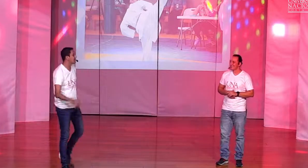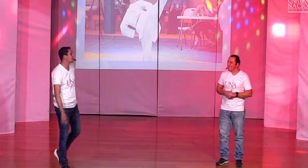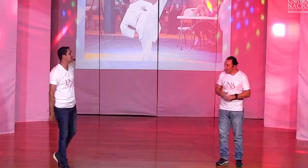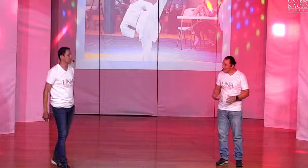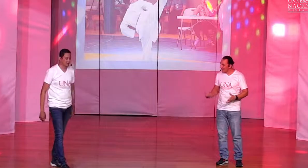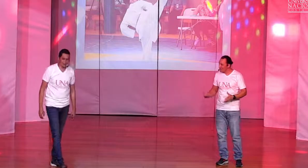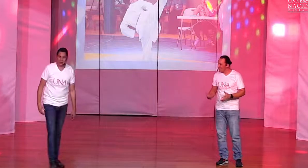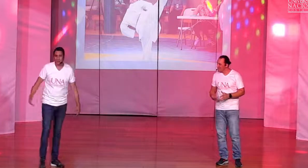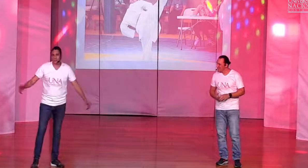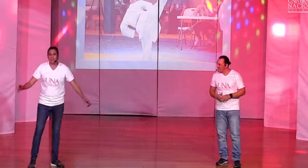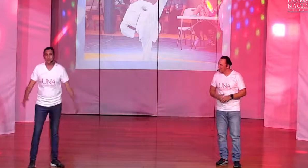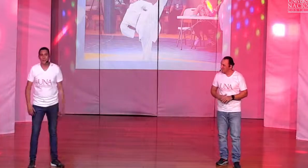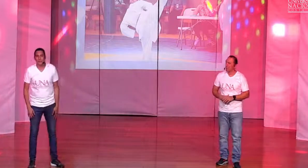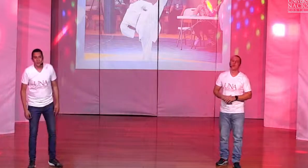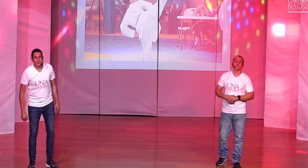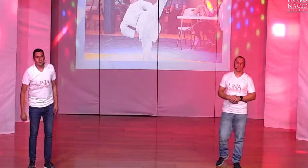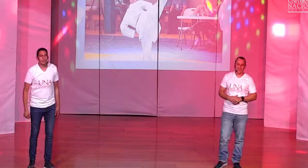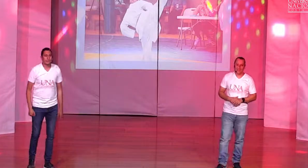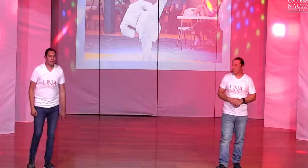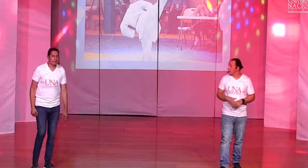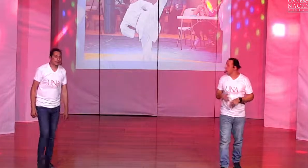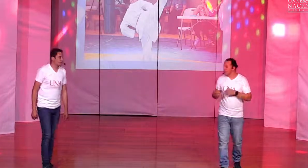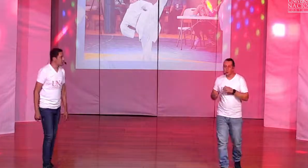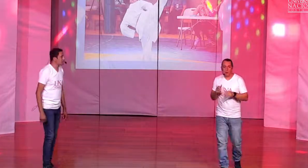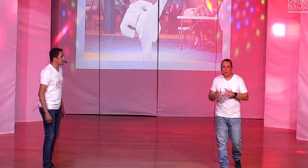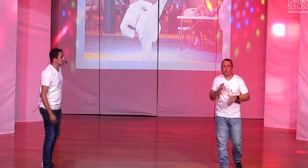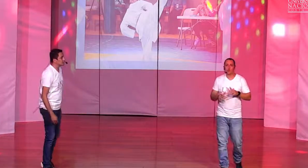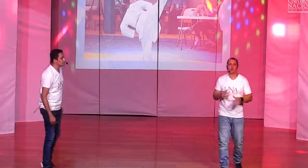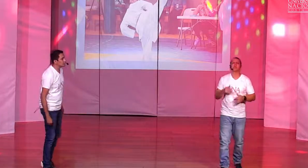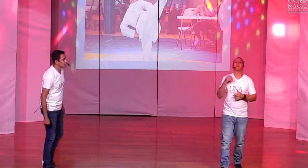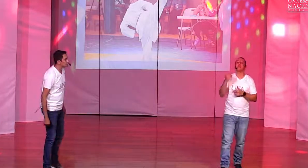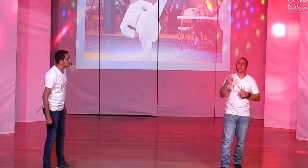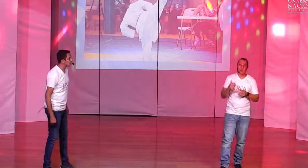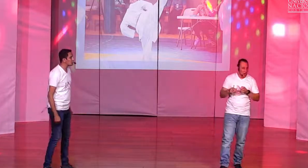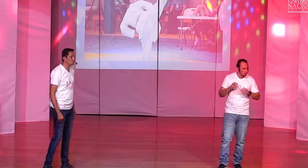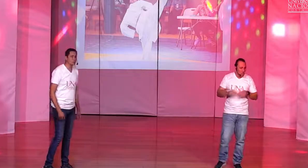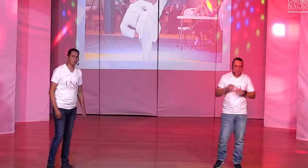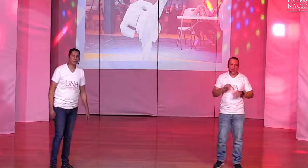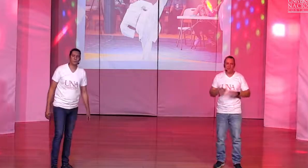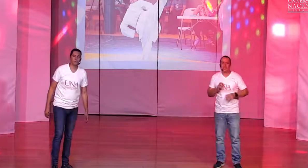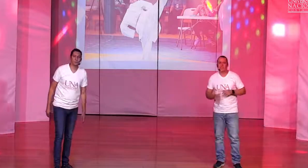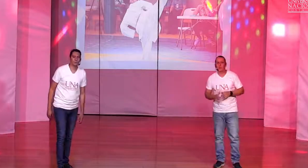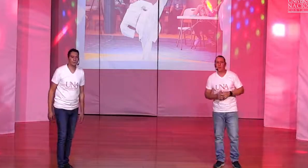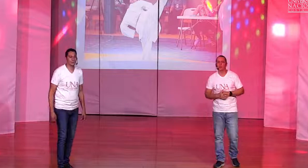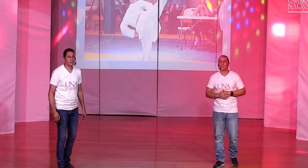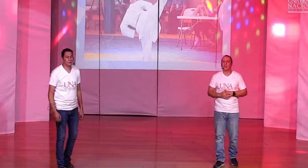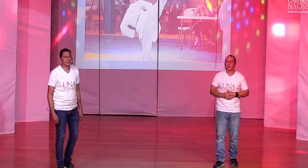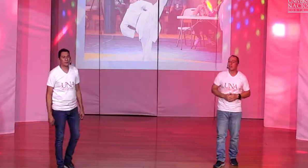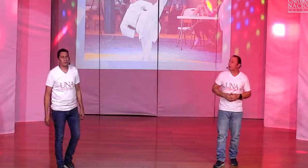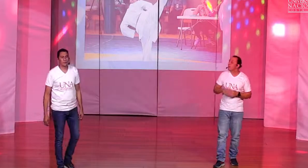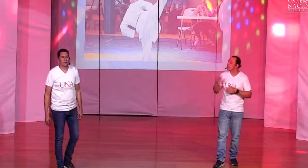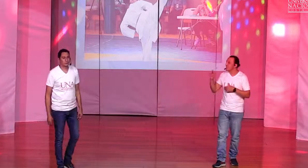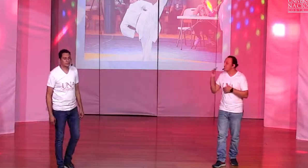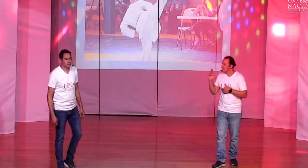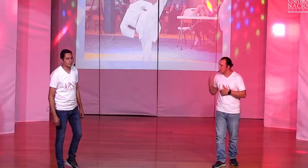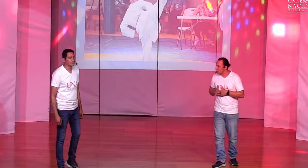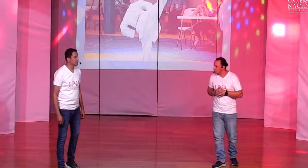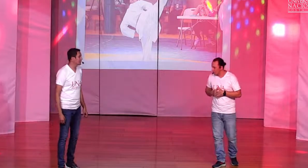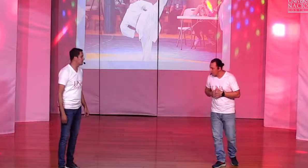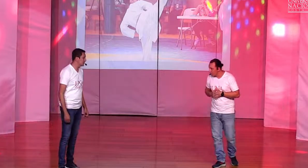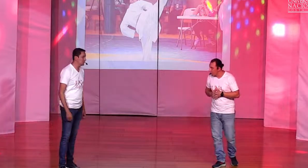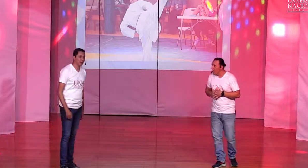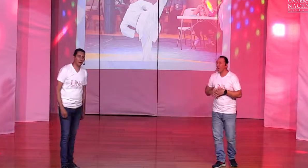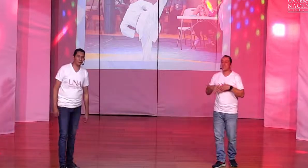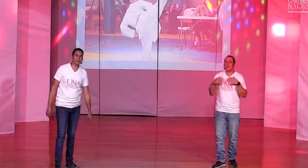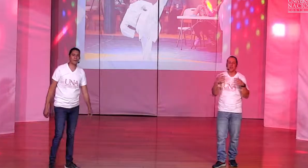regalar más premios. ¿Más premios? Claro que sí. Bueno, excelente. Si quieren participar con nosotros, si quieren premio, escríbanos ahí en este momento en el chat. Vamos a hacer la siguiente